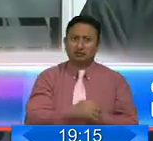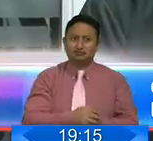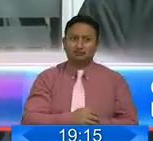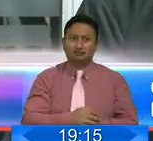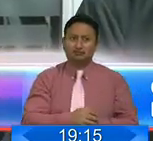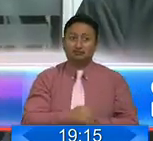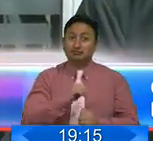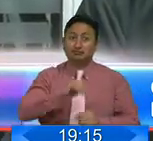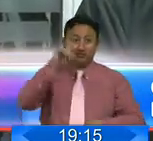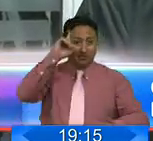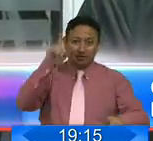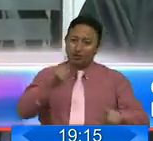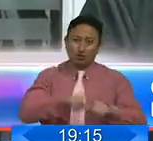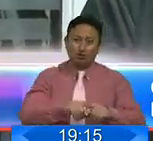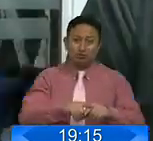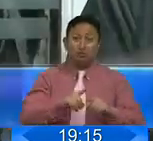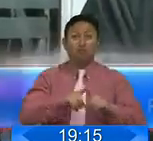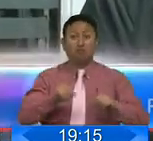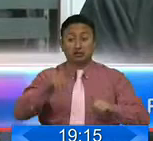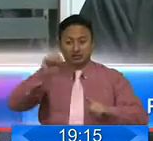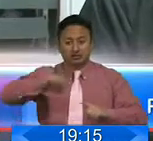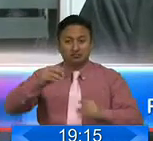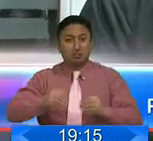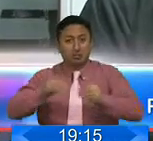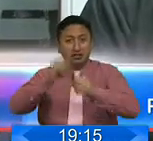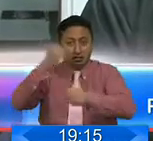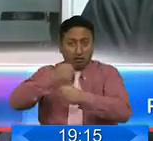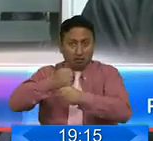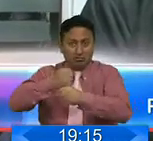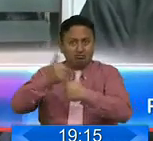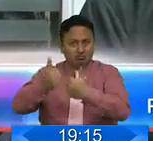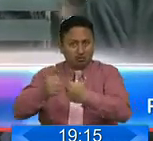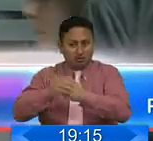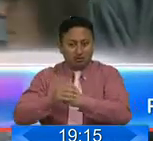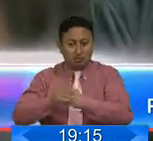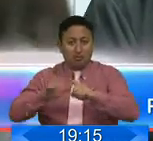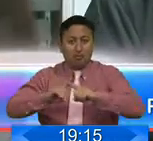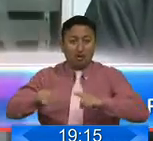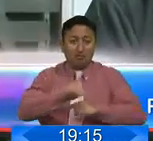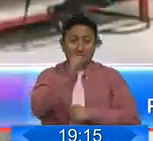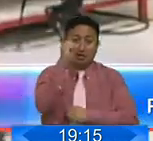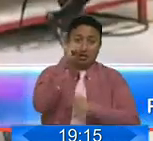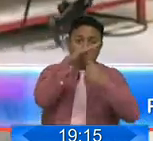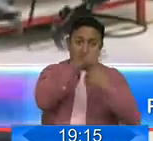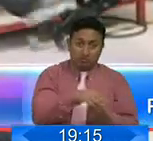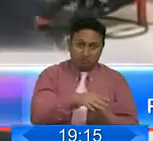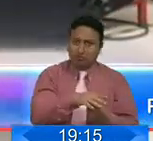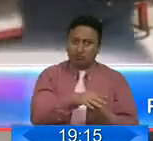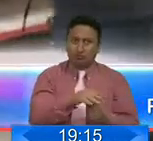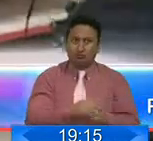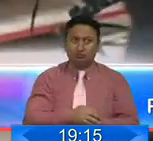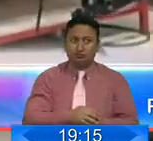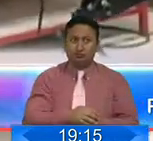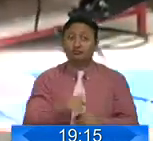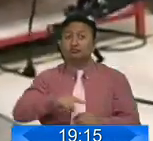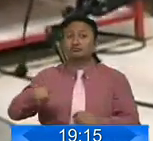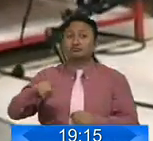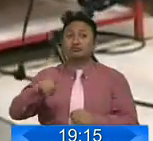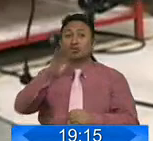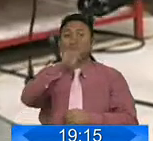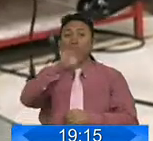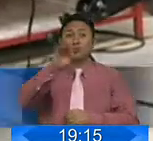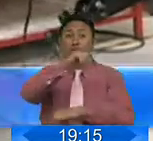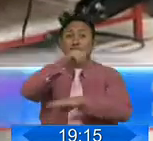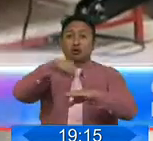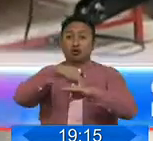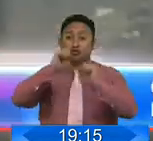acuerdo con la generación de empleo, sin embargo, lo que no estamos de acuerdo es con la precarización de los derechos laborales. La distribución de la jornada laboral de 40 horas